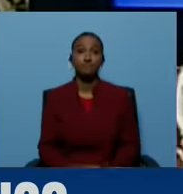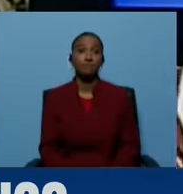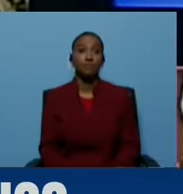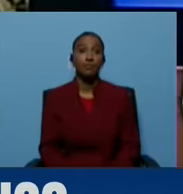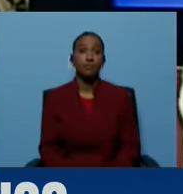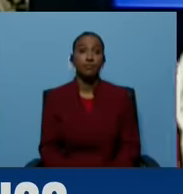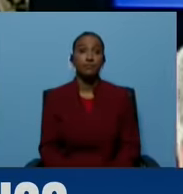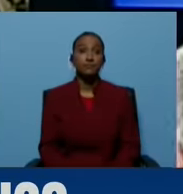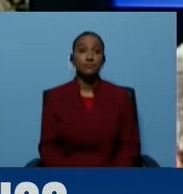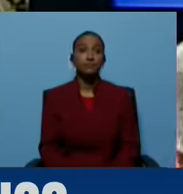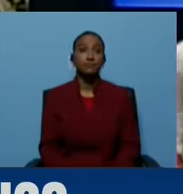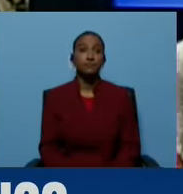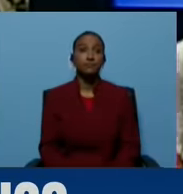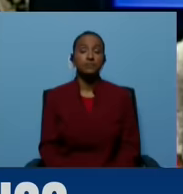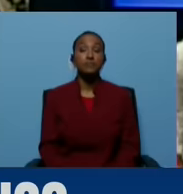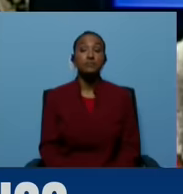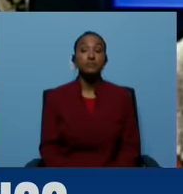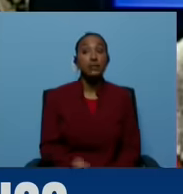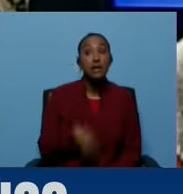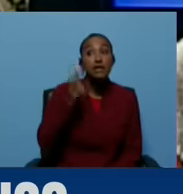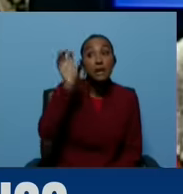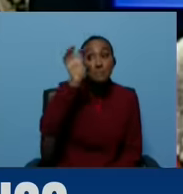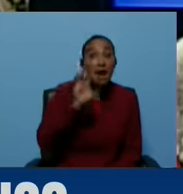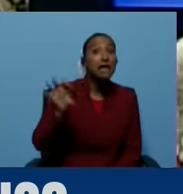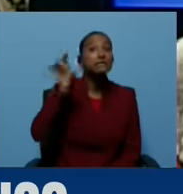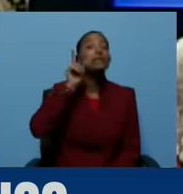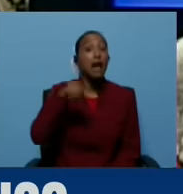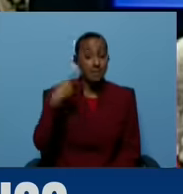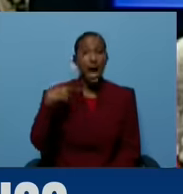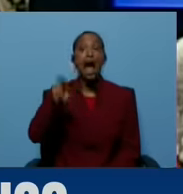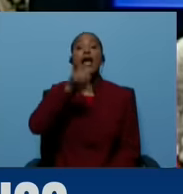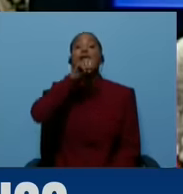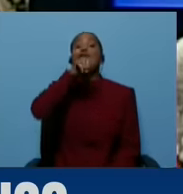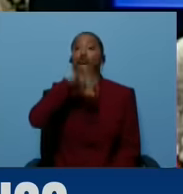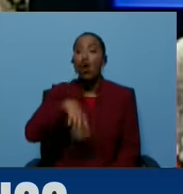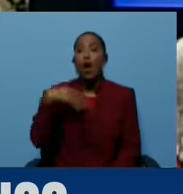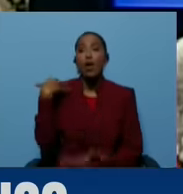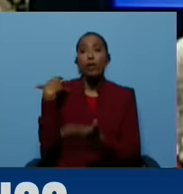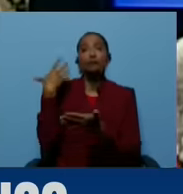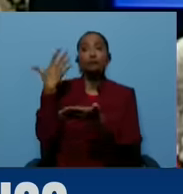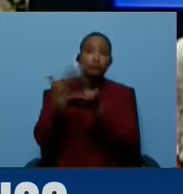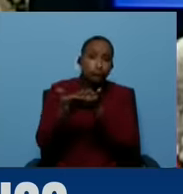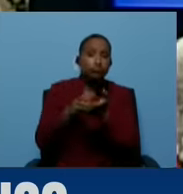las afectaciones que sus países también vivieron, producto de este proceso